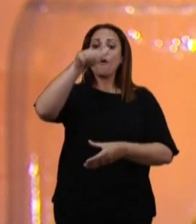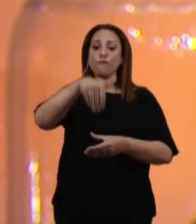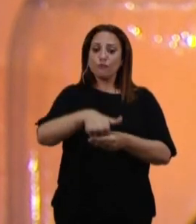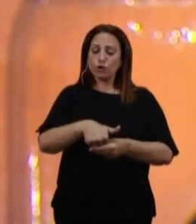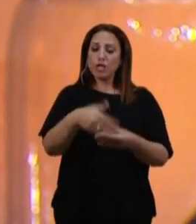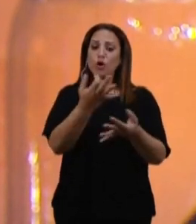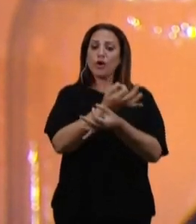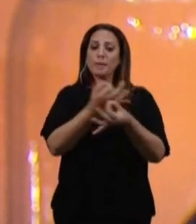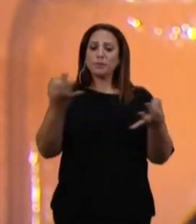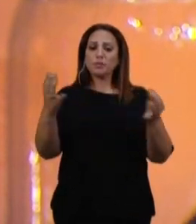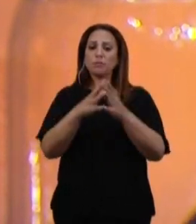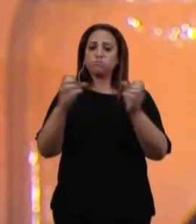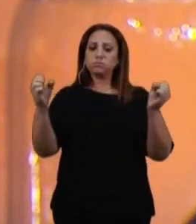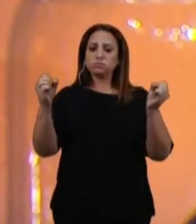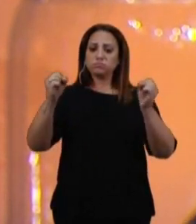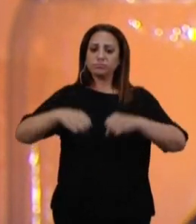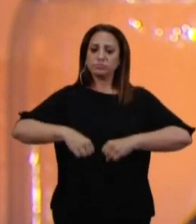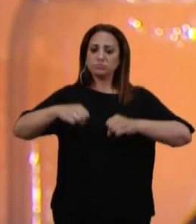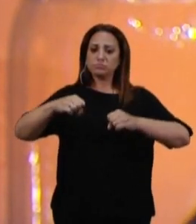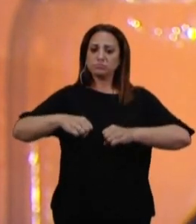correspondiente, acuerda otorgar.